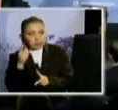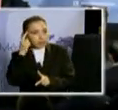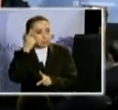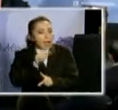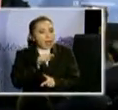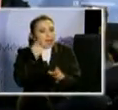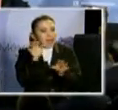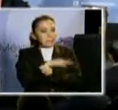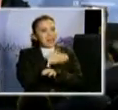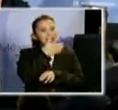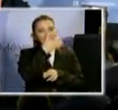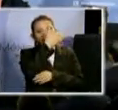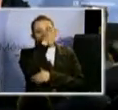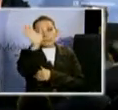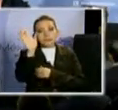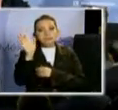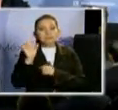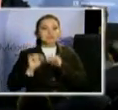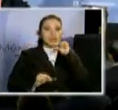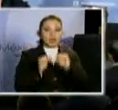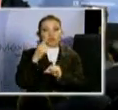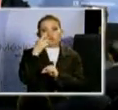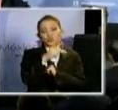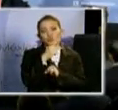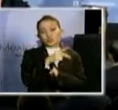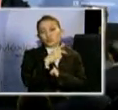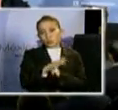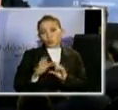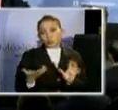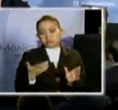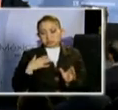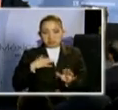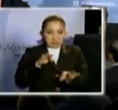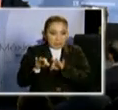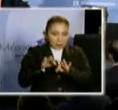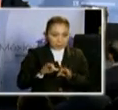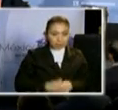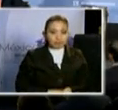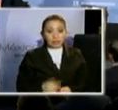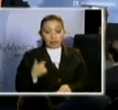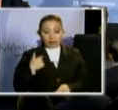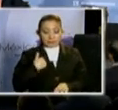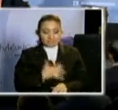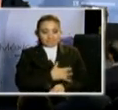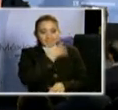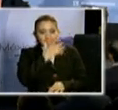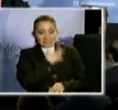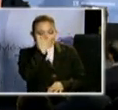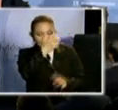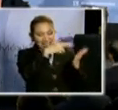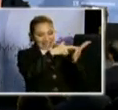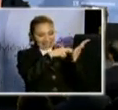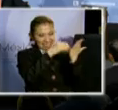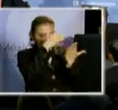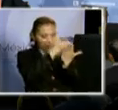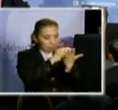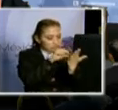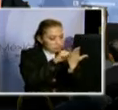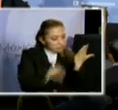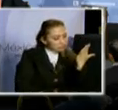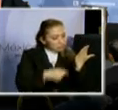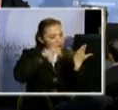el cambio climático en la medida de sus propias capacidades. La interpretación rígida de este principio, sobre todo de que